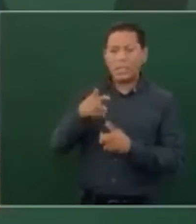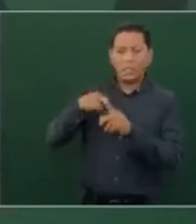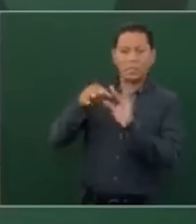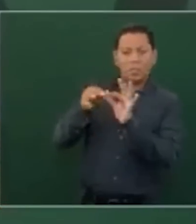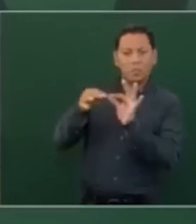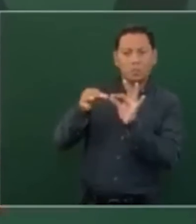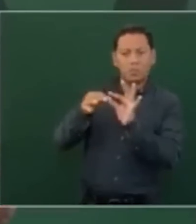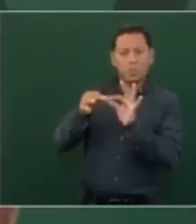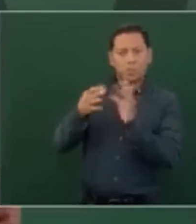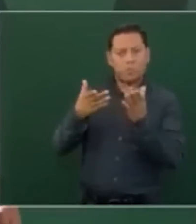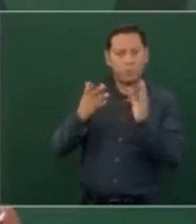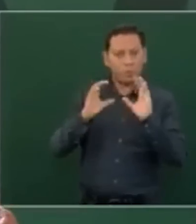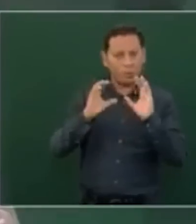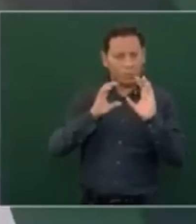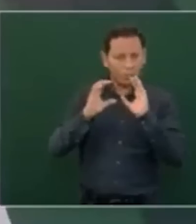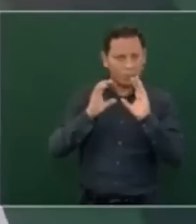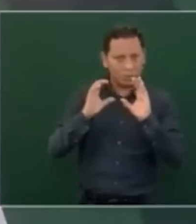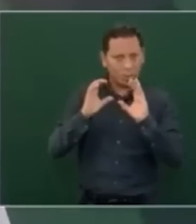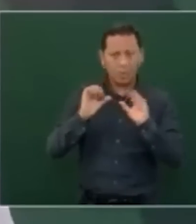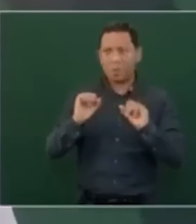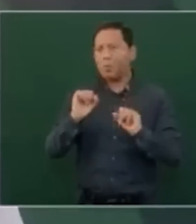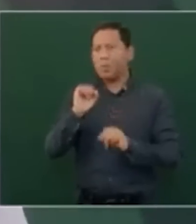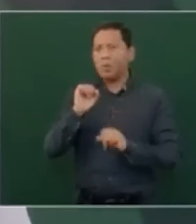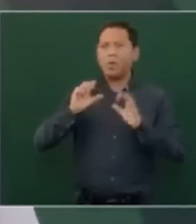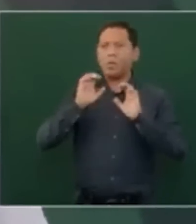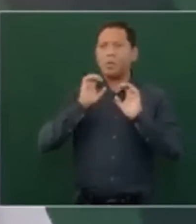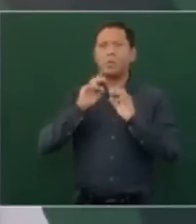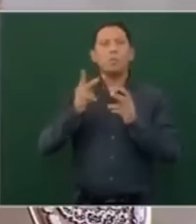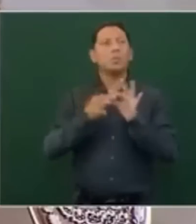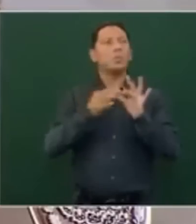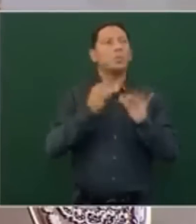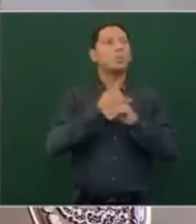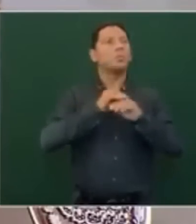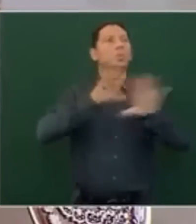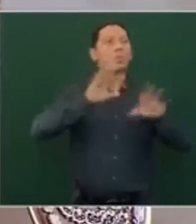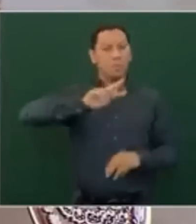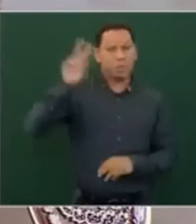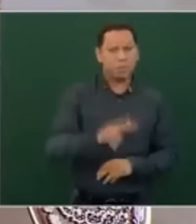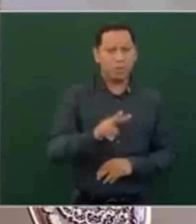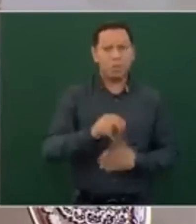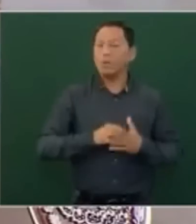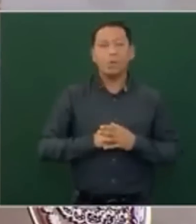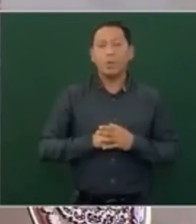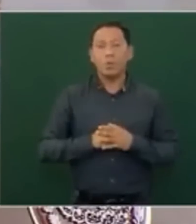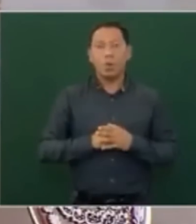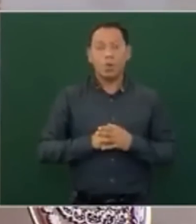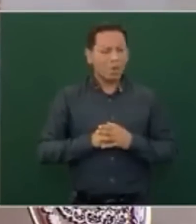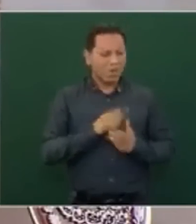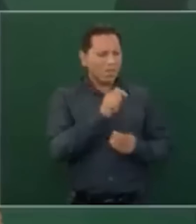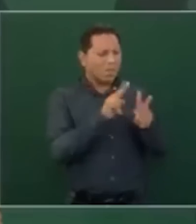la mayoría de los medios, también con honrosas excepciones, que no informan, sino manipulan.